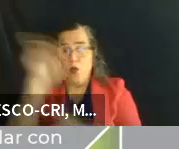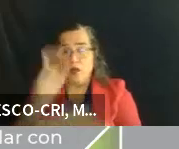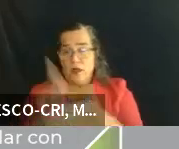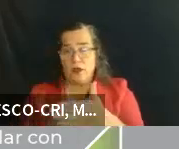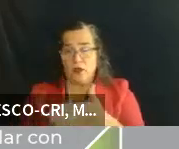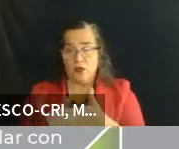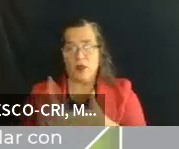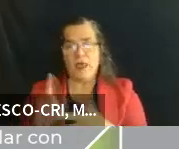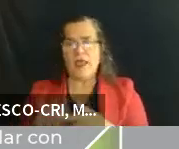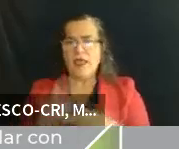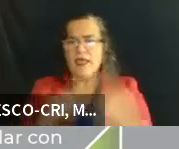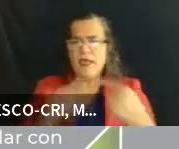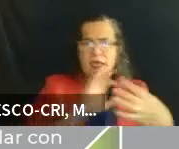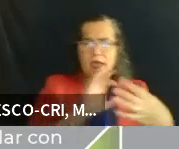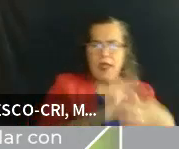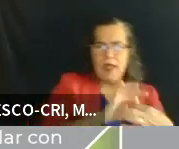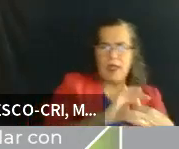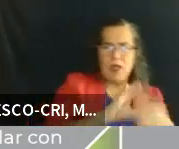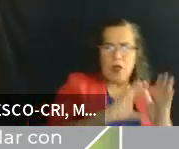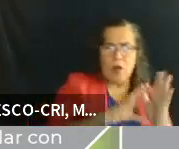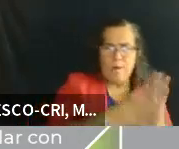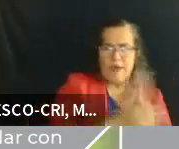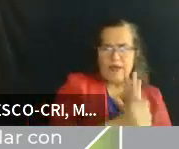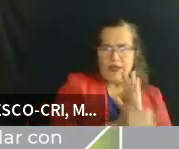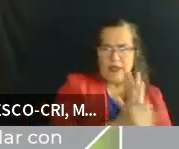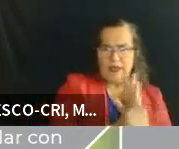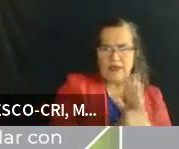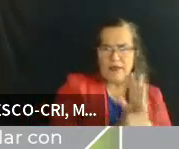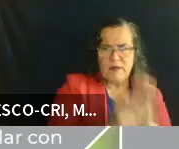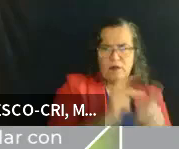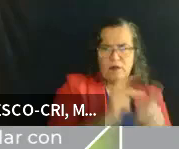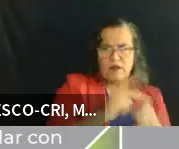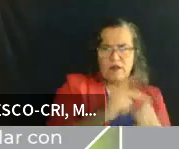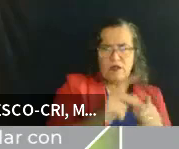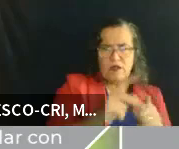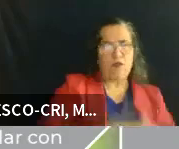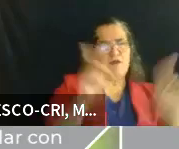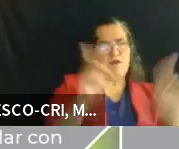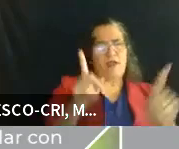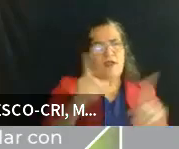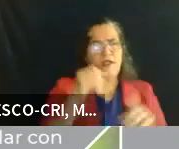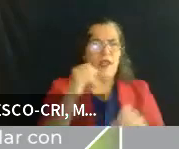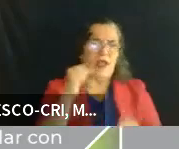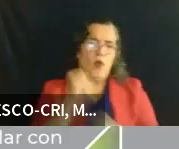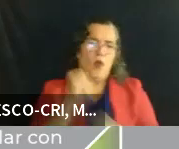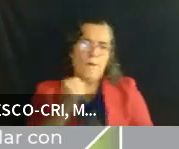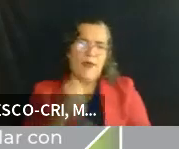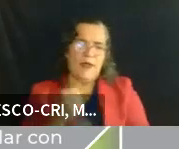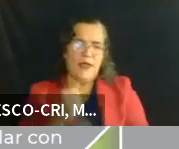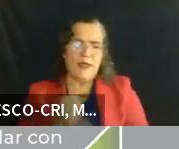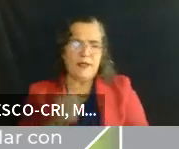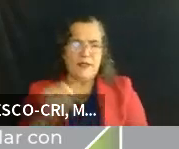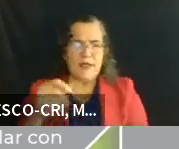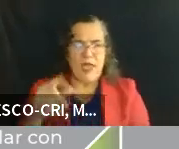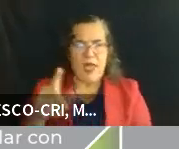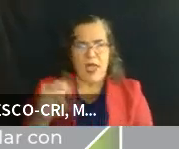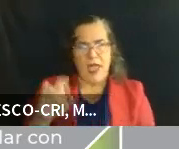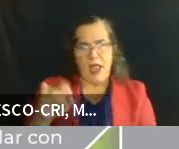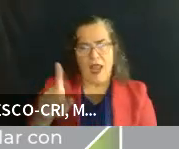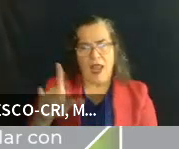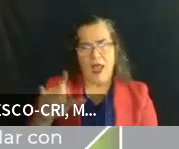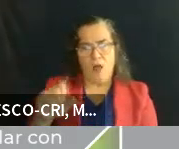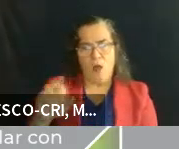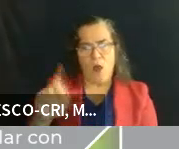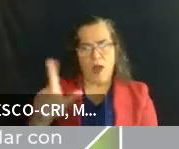competencia profesional como una distinción respecto de la competencia laboral, que es la que efectivamente se ejecuta cuando un sujeto